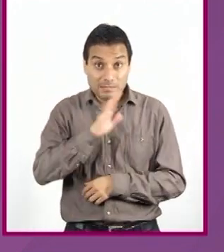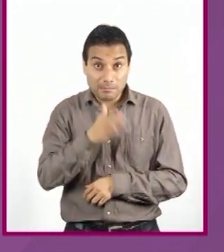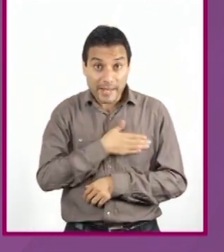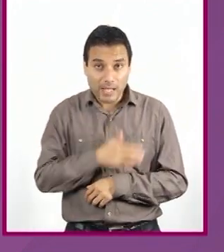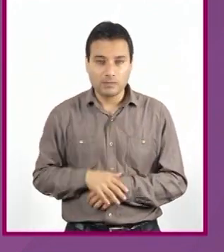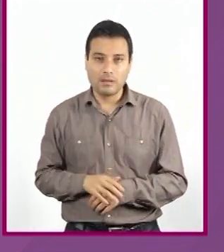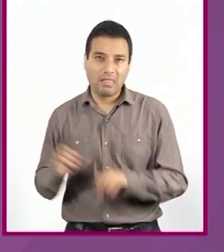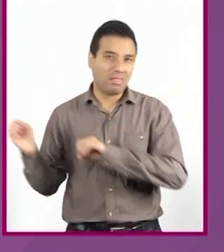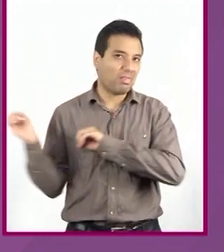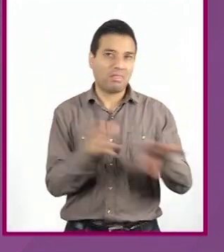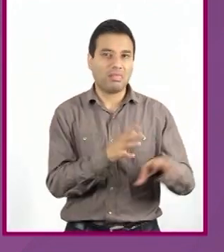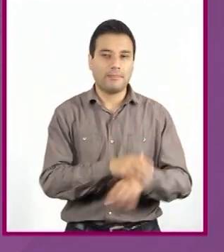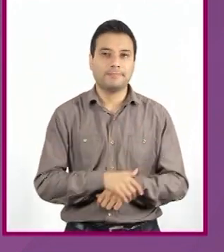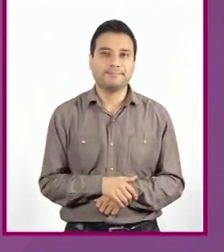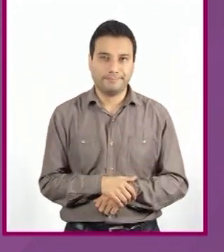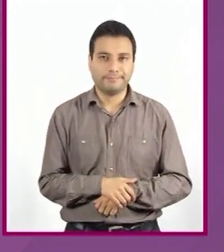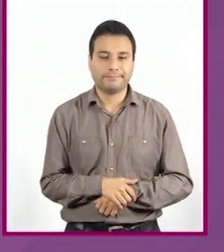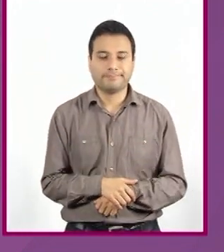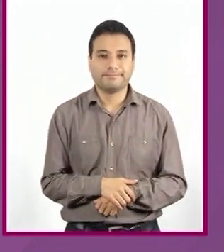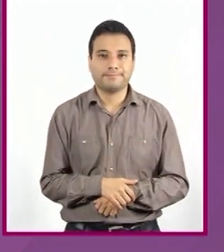el siglo XV.